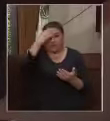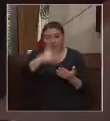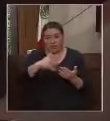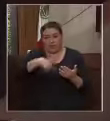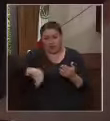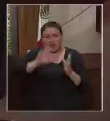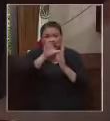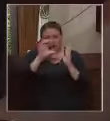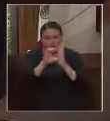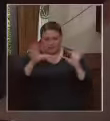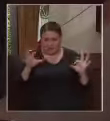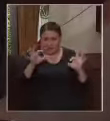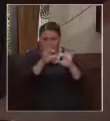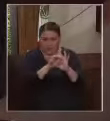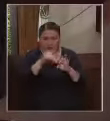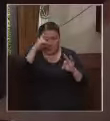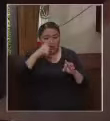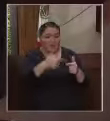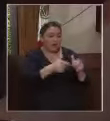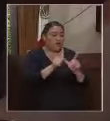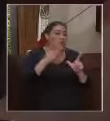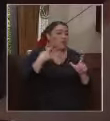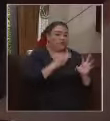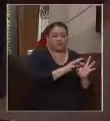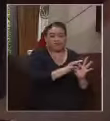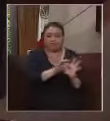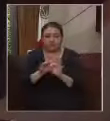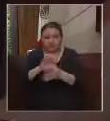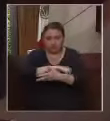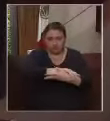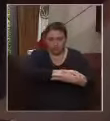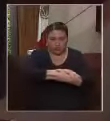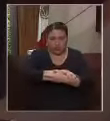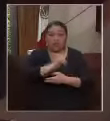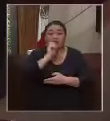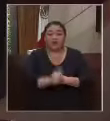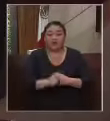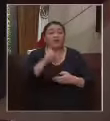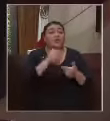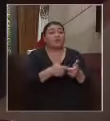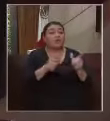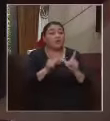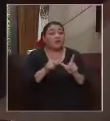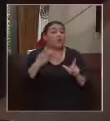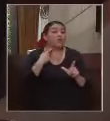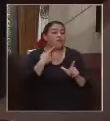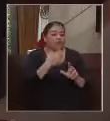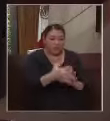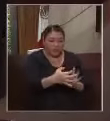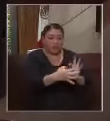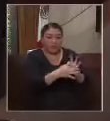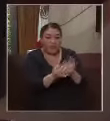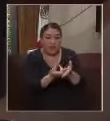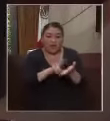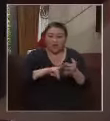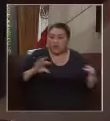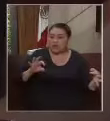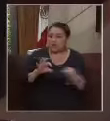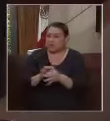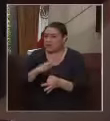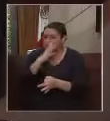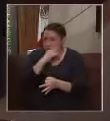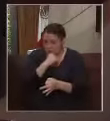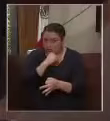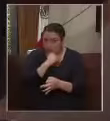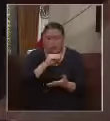principios constitucionales en torno a las coaliciones es el principio de uniformidad. Y en ese contexto a mí no me parece que sea en forma alguna un estudio